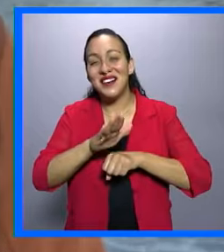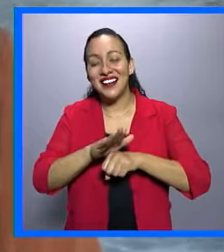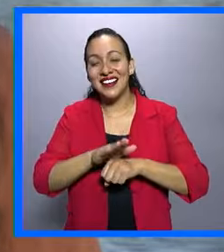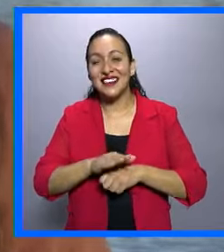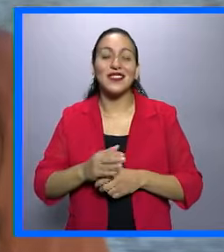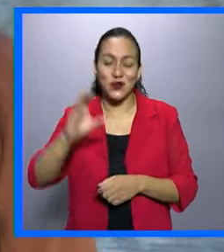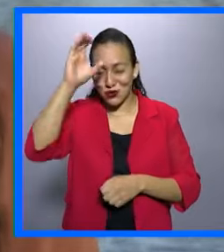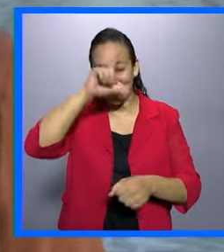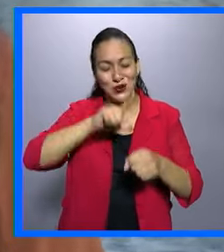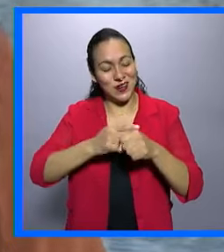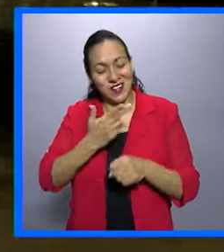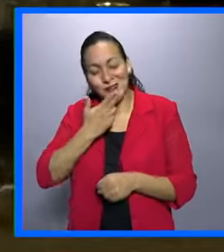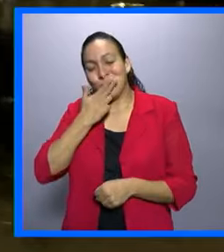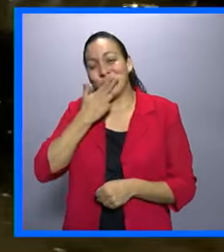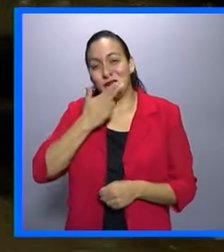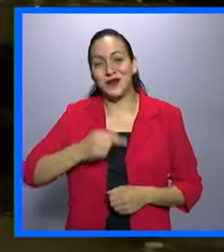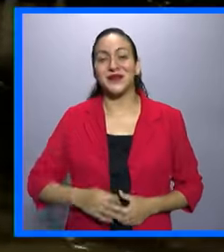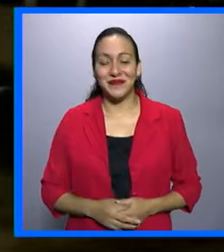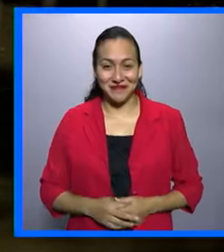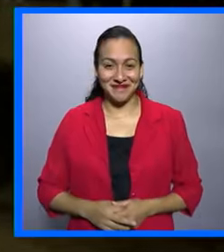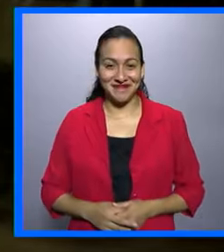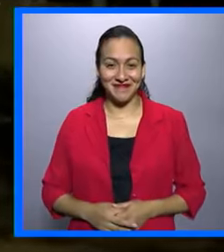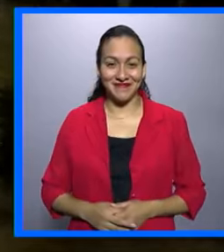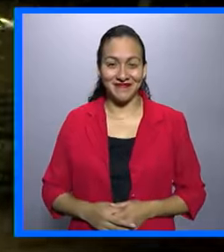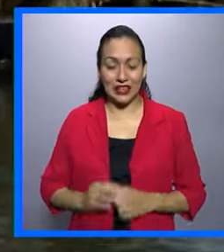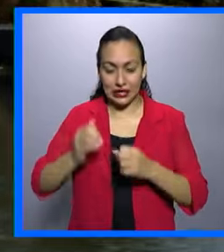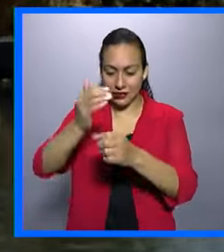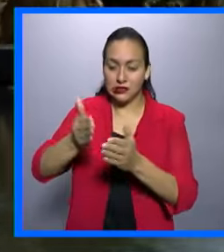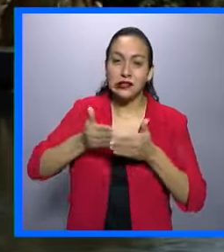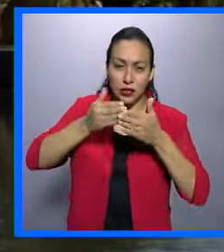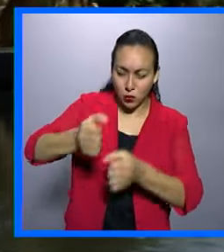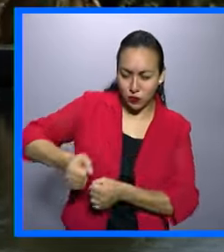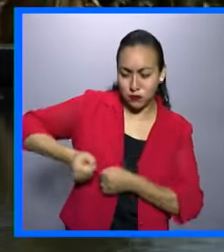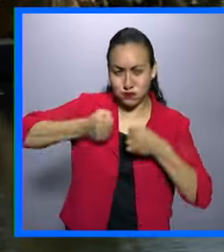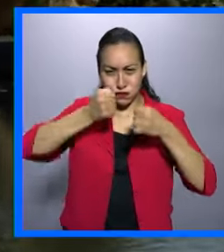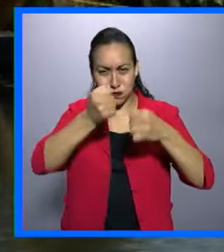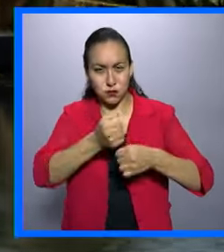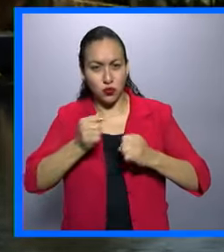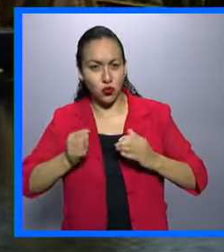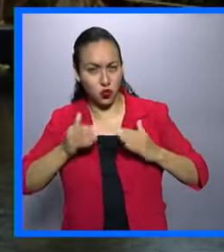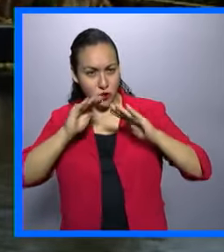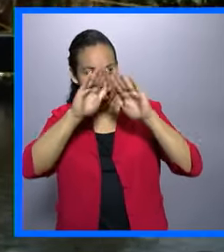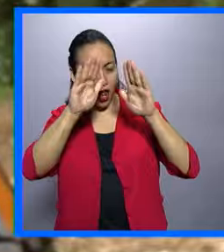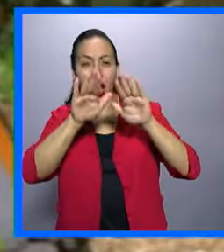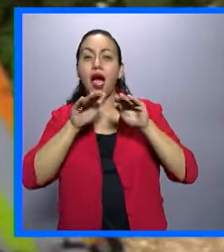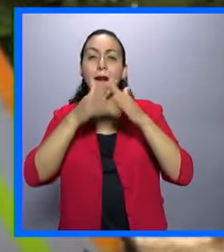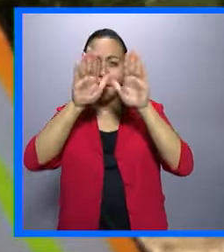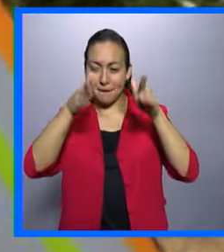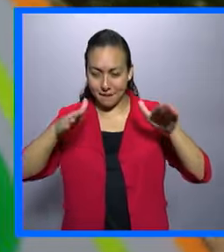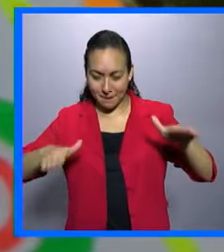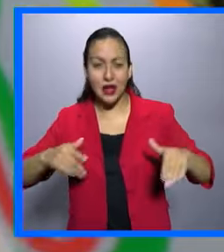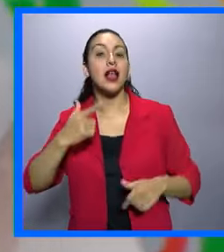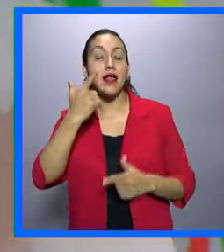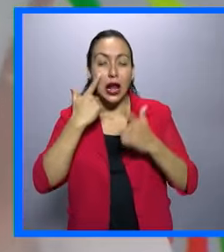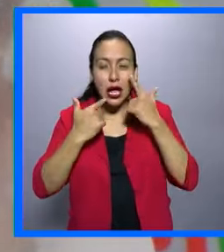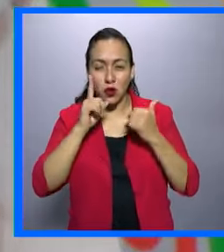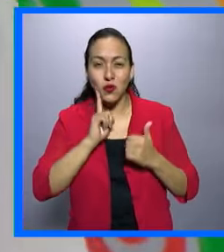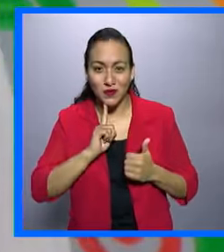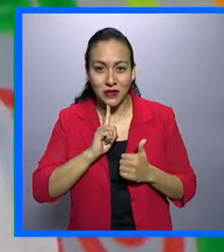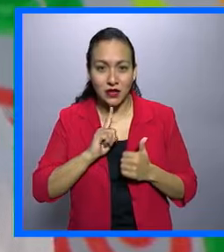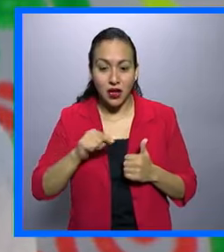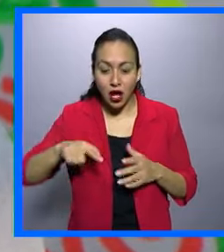usos, costumbres y tradiciones. Durante un recorrido en trajinera que culminó en la pirámide de La Llorona, se mencionó que la zona